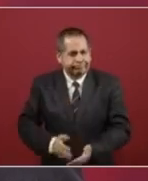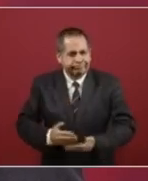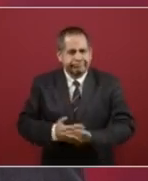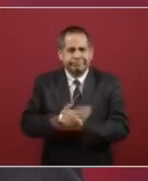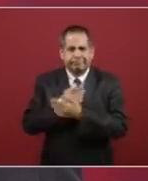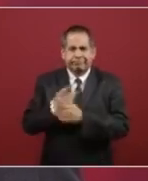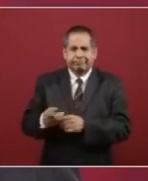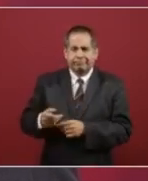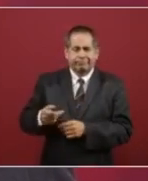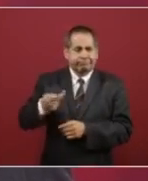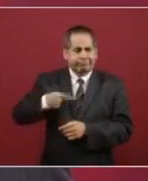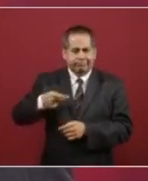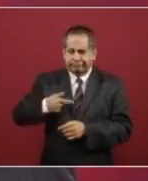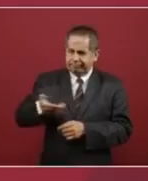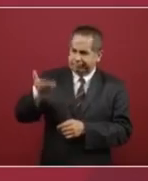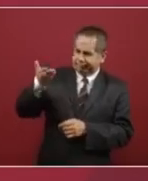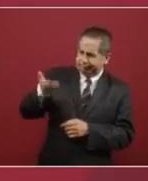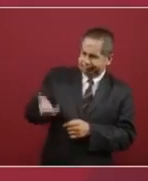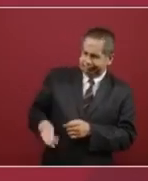el hombre que